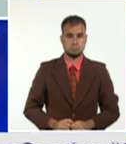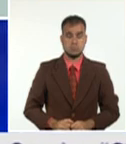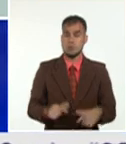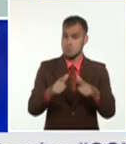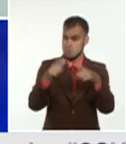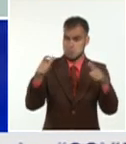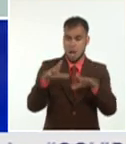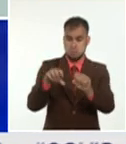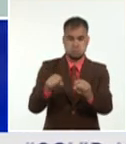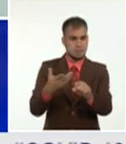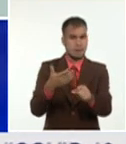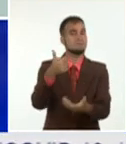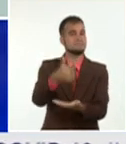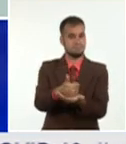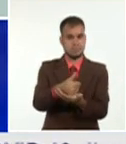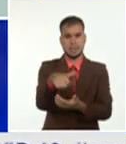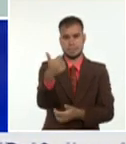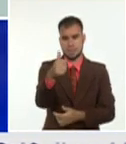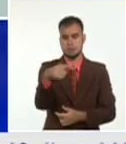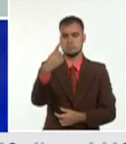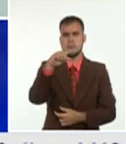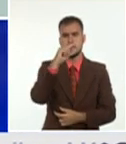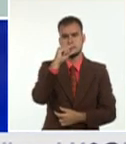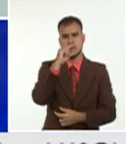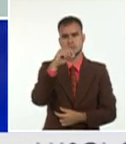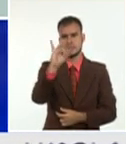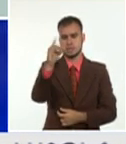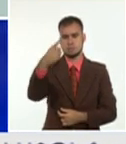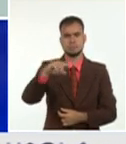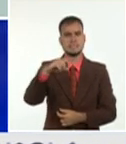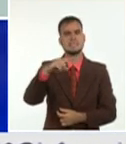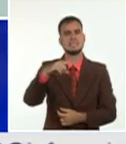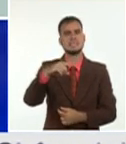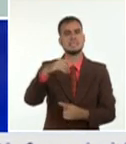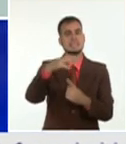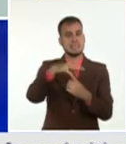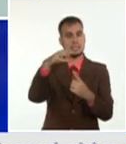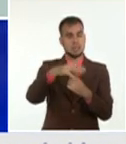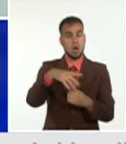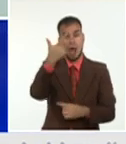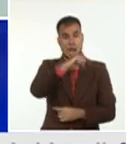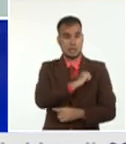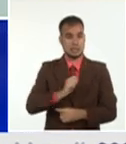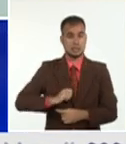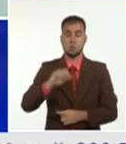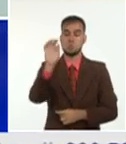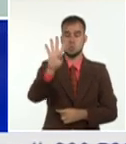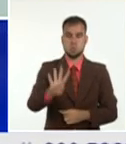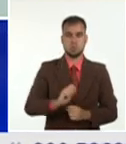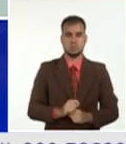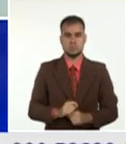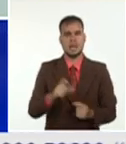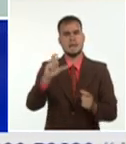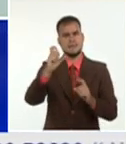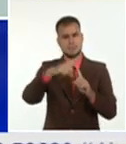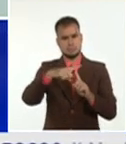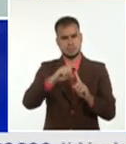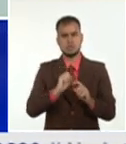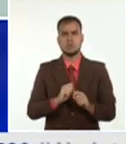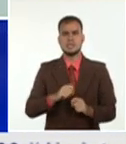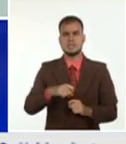Artemisa, 10, Bauta 7, San Cristóbal y Alquizar 4 cada uno, Caimito y San Antonio de los